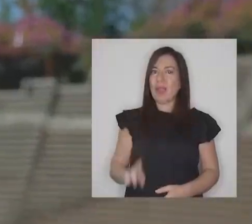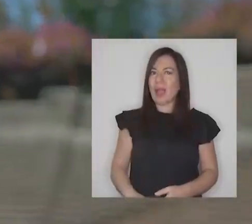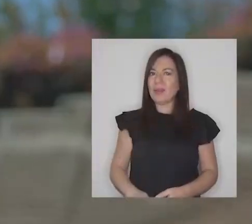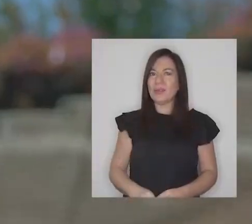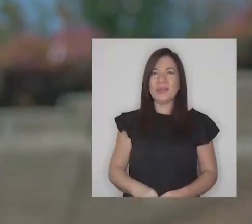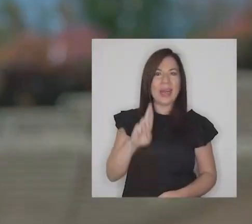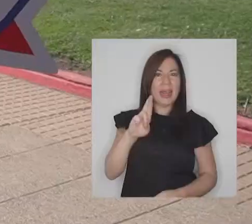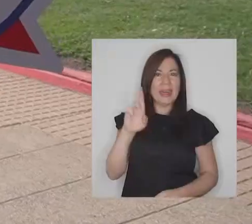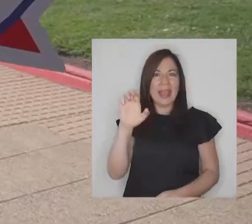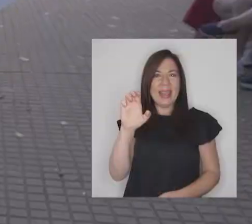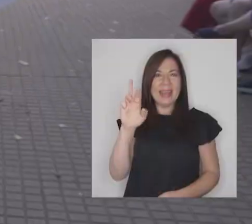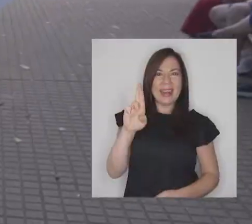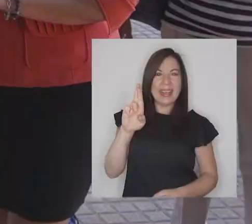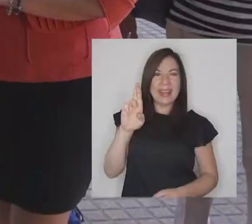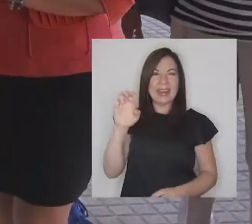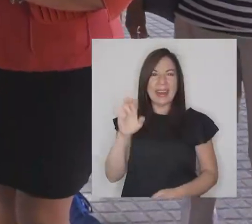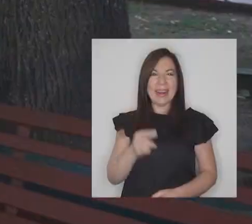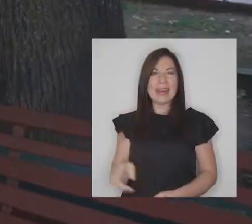republicano